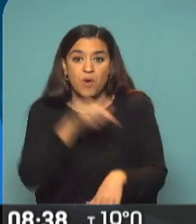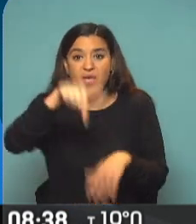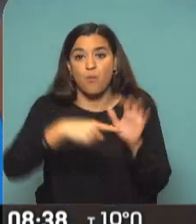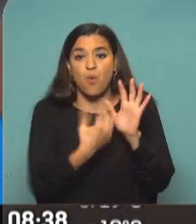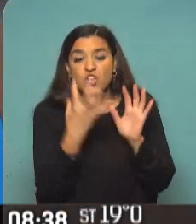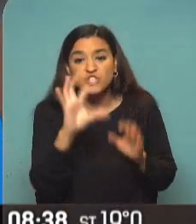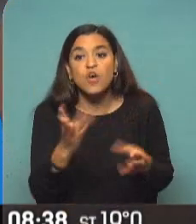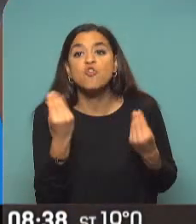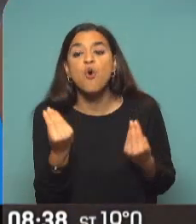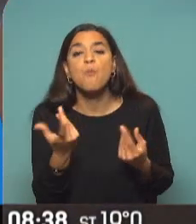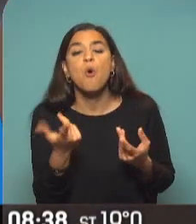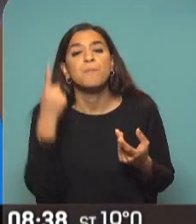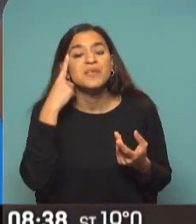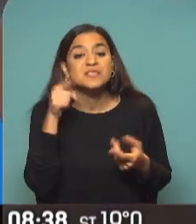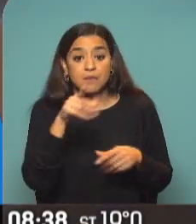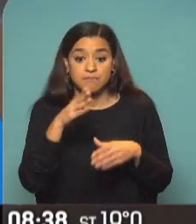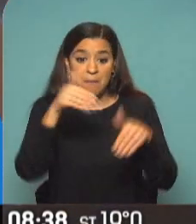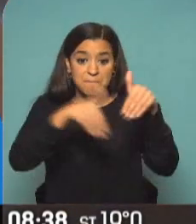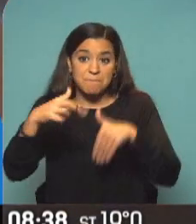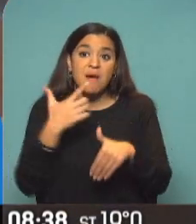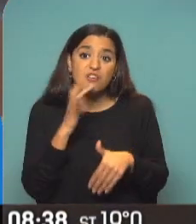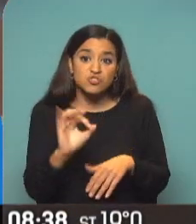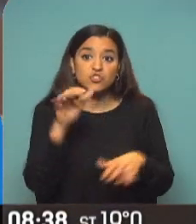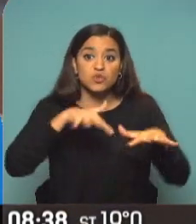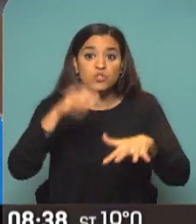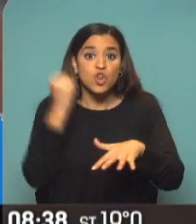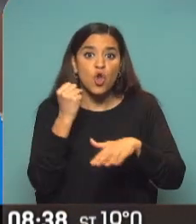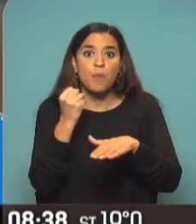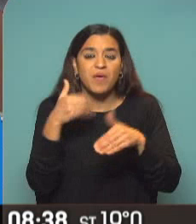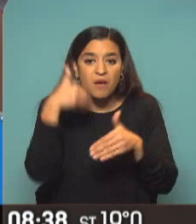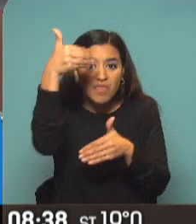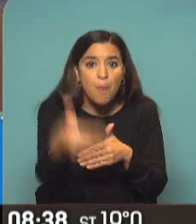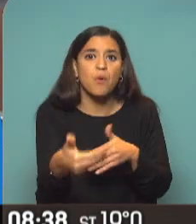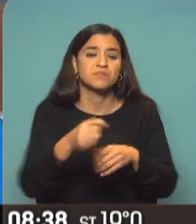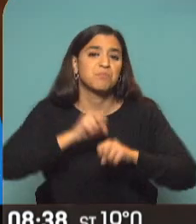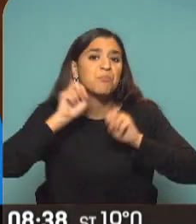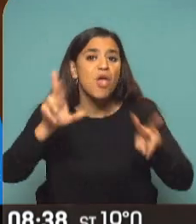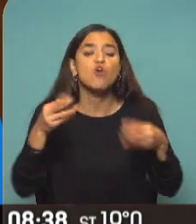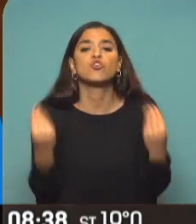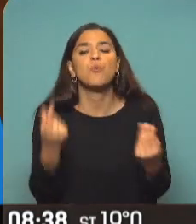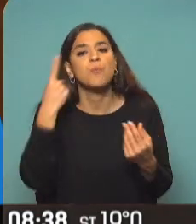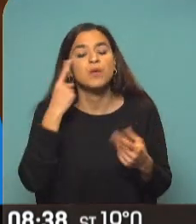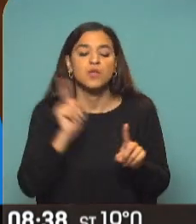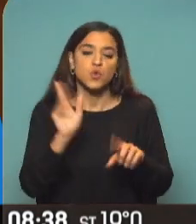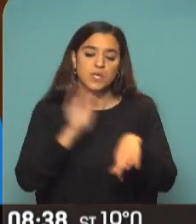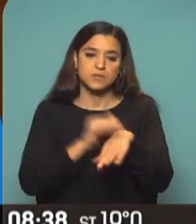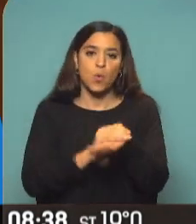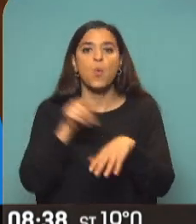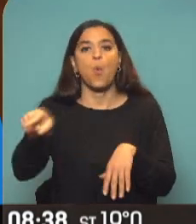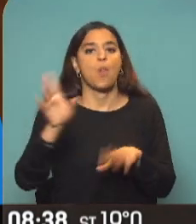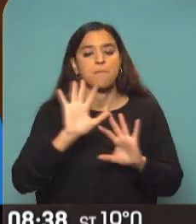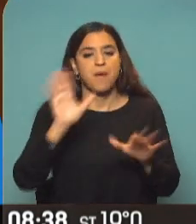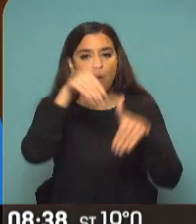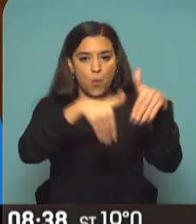creen que va a reaccionar la población precisamente que después de las PASO la situación económica del país empeoró? Sí, realmente no es echarle la culpa obviamente a los